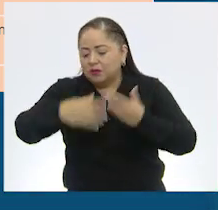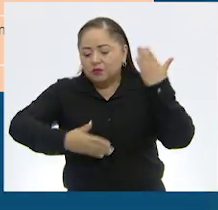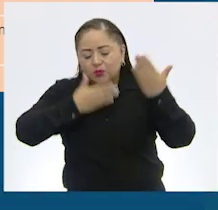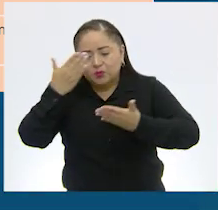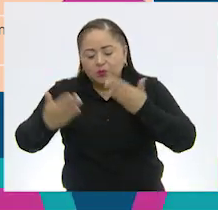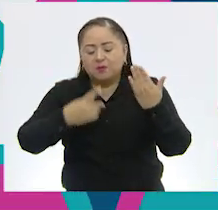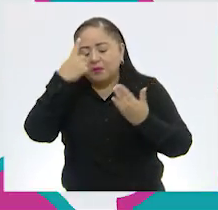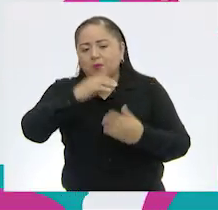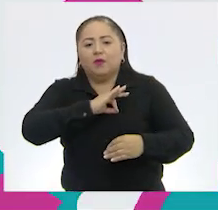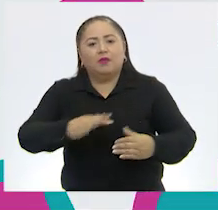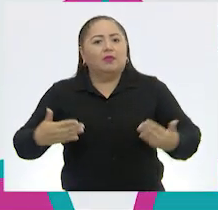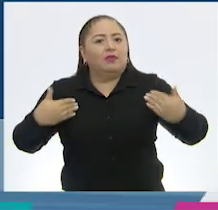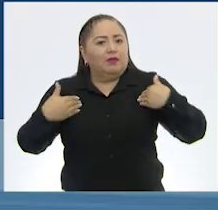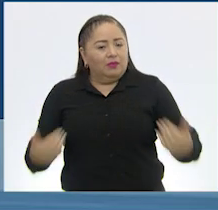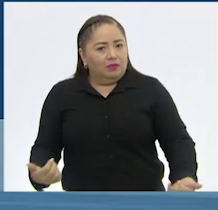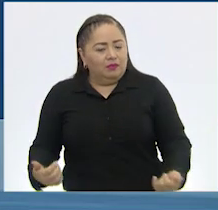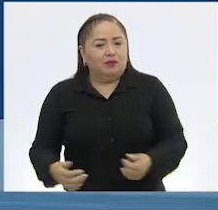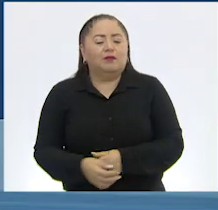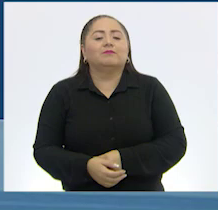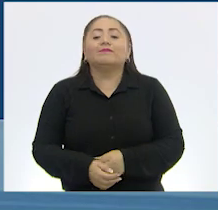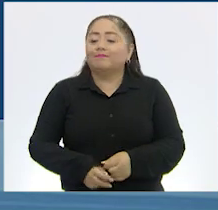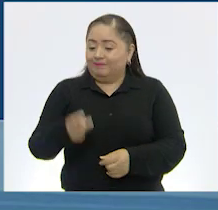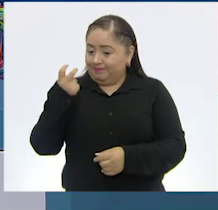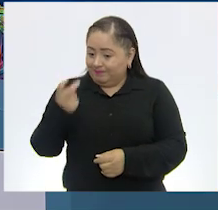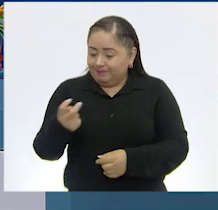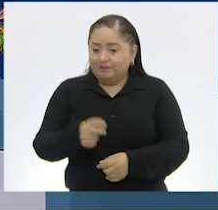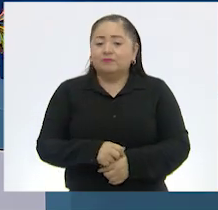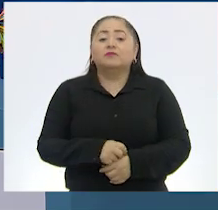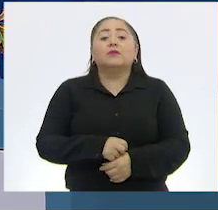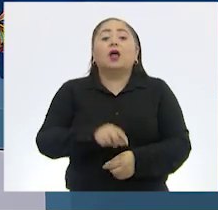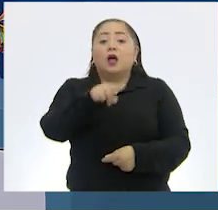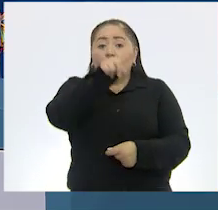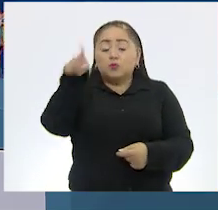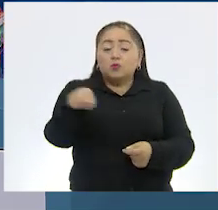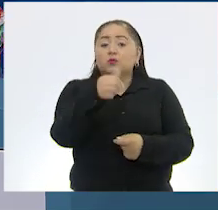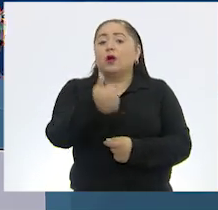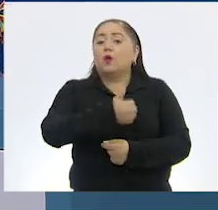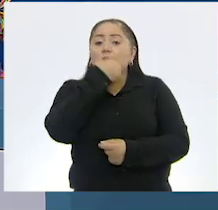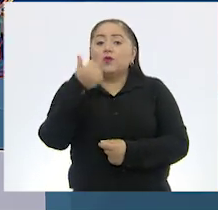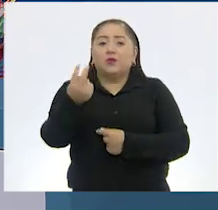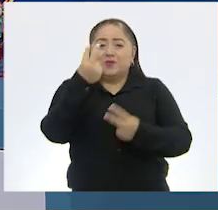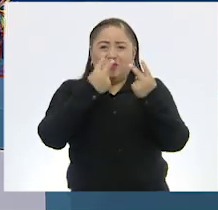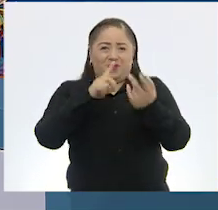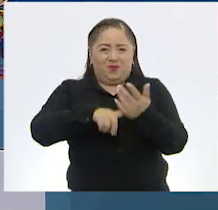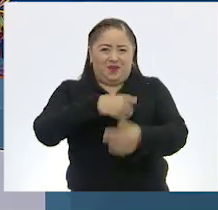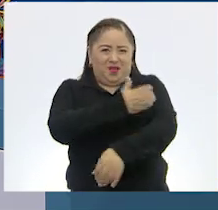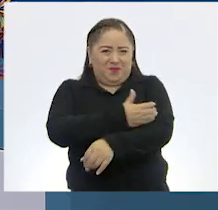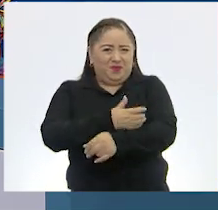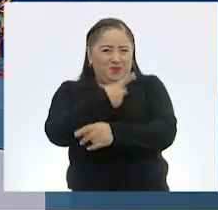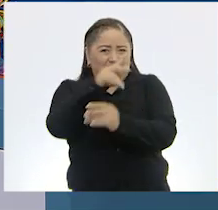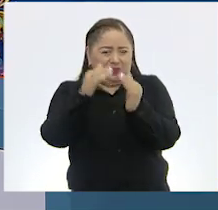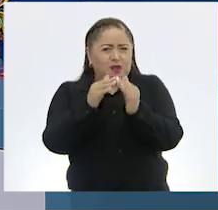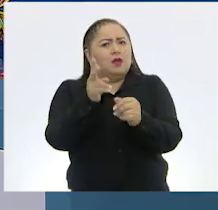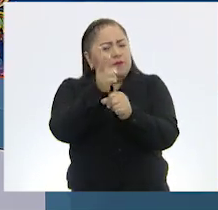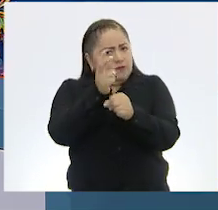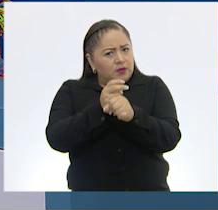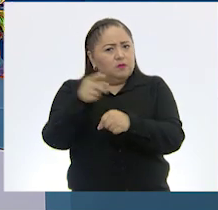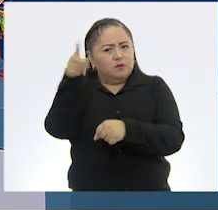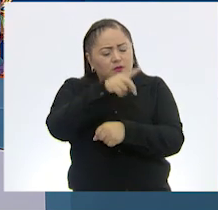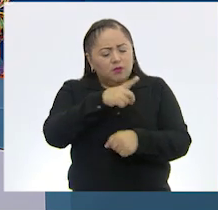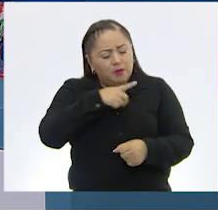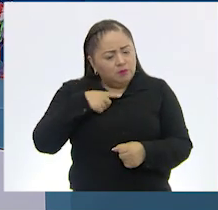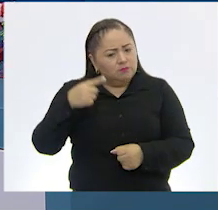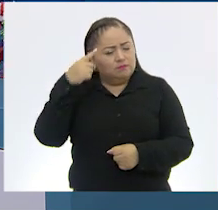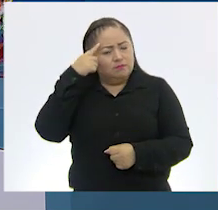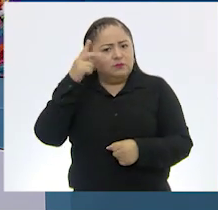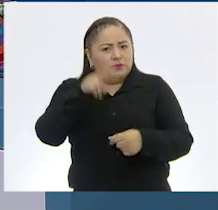para comprenderlo. Así es. A ustedes, alumnos y alumnas que nos acompañan desde casa, les invitamos a que reflexionen